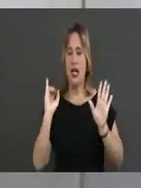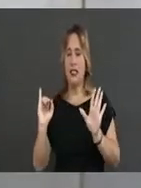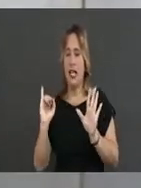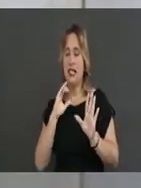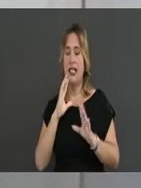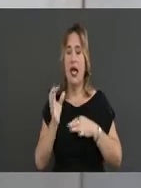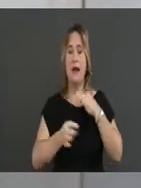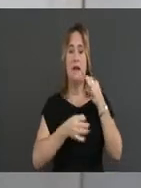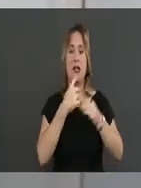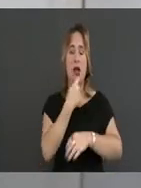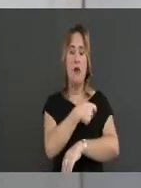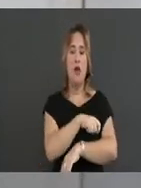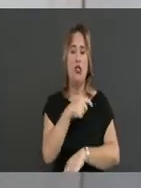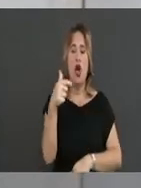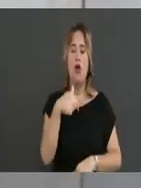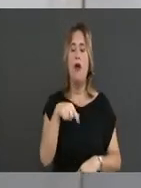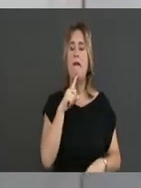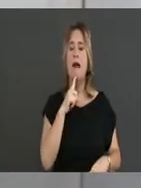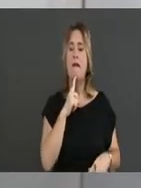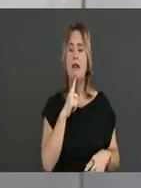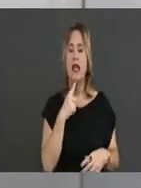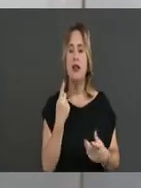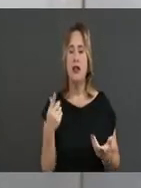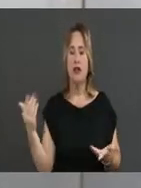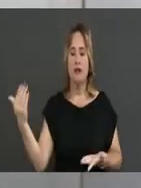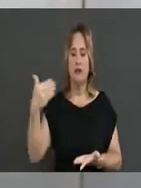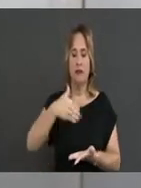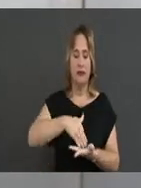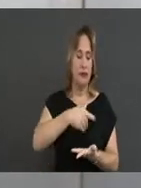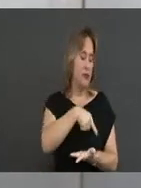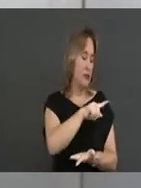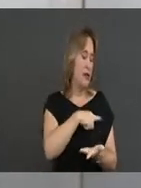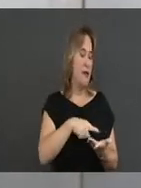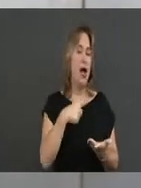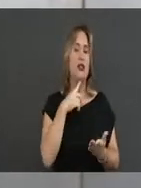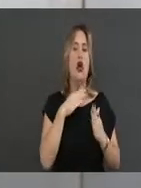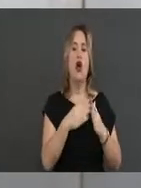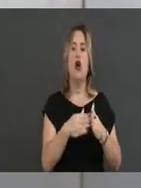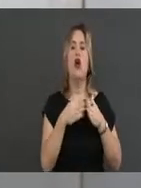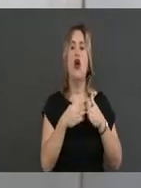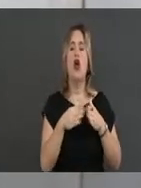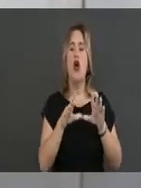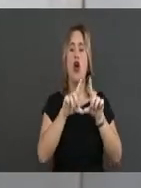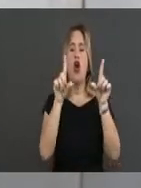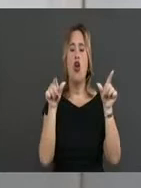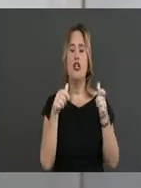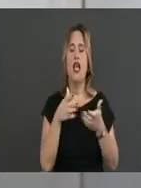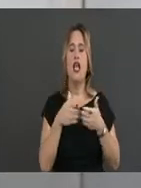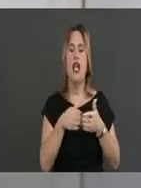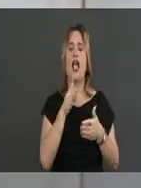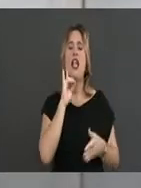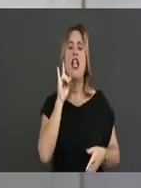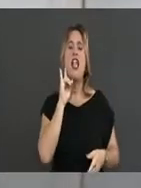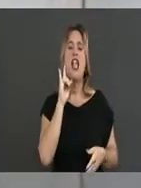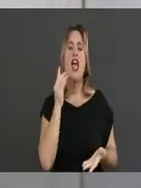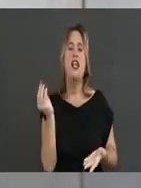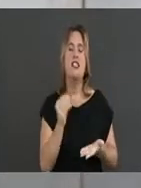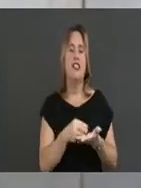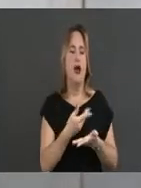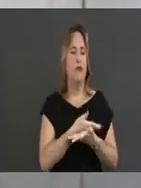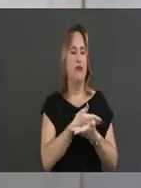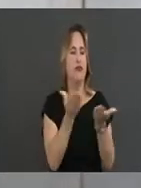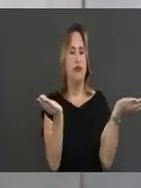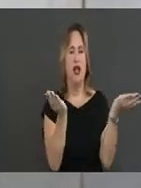nuestro pueblo que entre jueves y viernes arribaron al puerto de Santiago de Cuba los contenedores de leche que garantizaban la